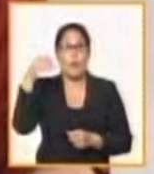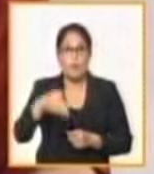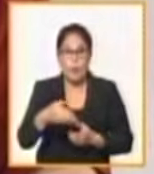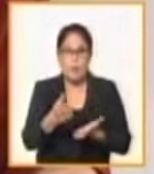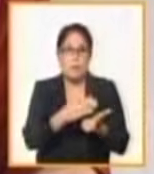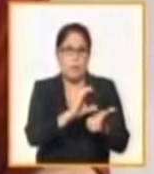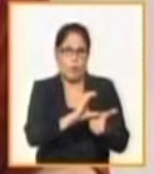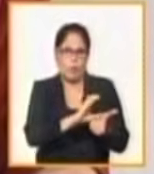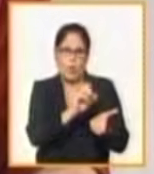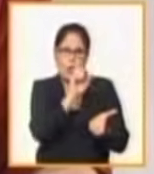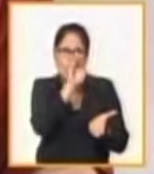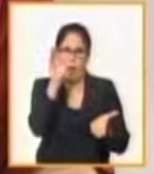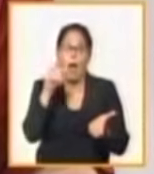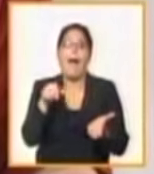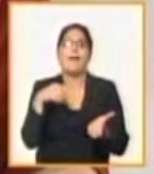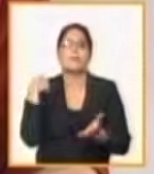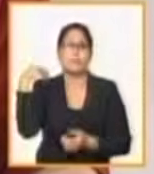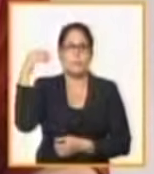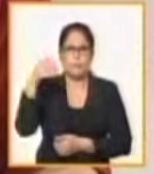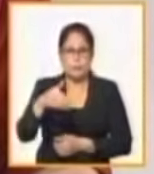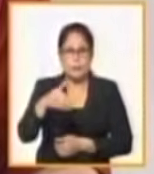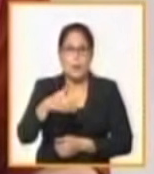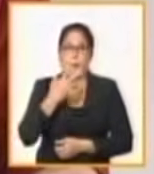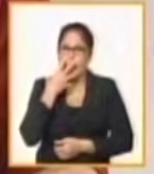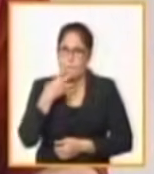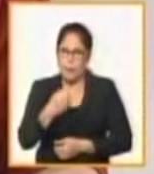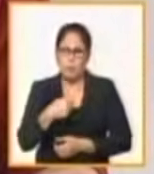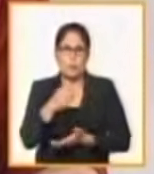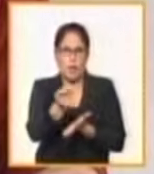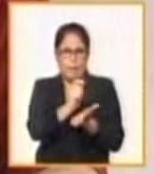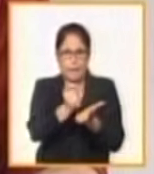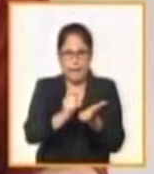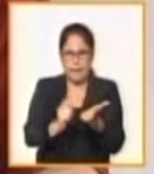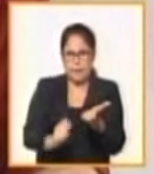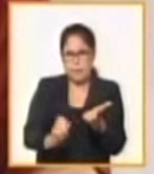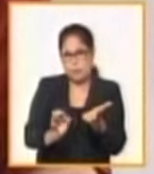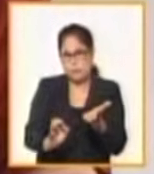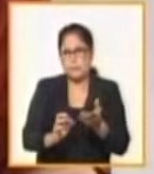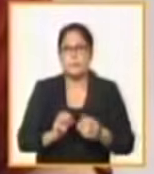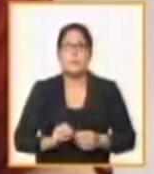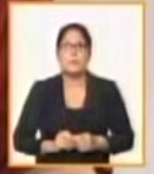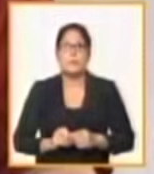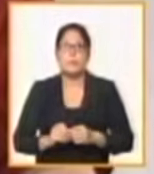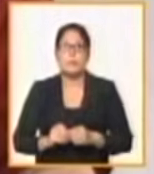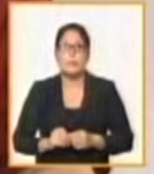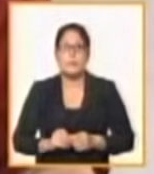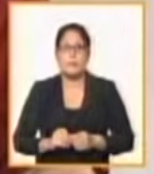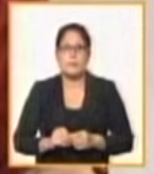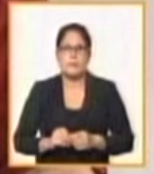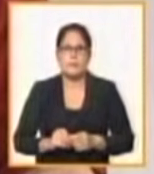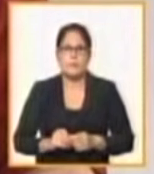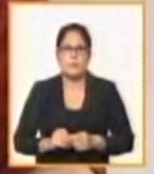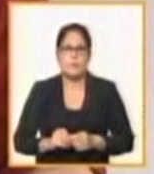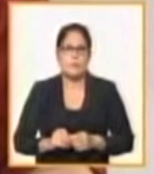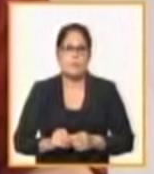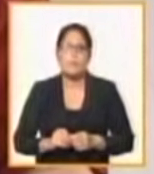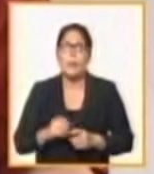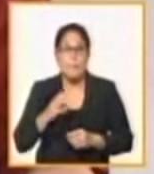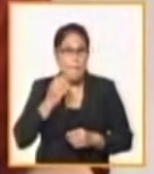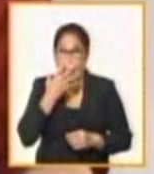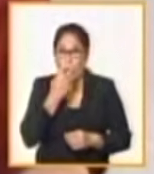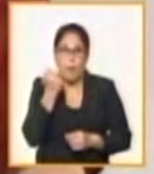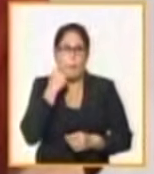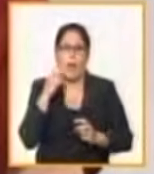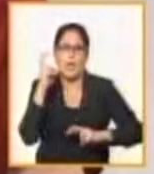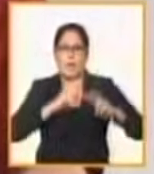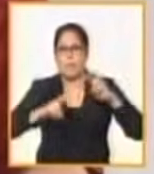Ortiz, y mis inquietudes eran de carácter científico, de carácter antropológico, ni